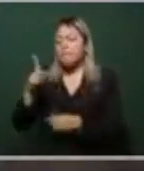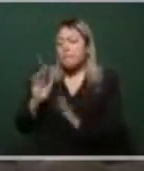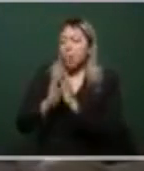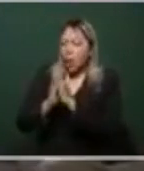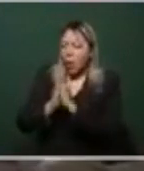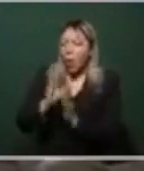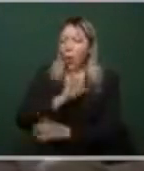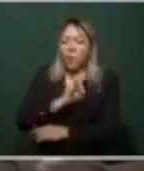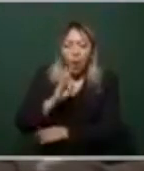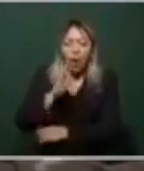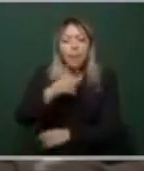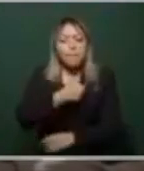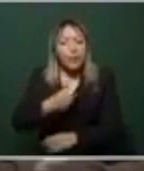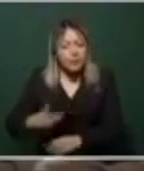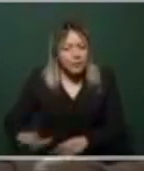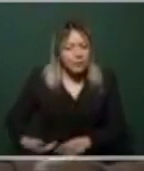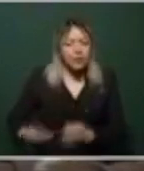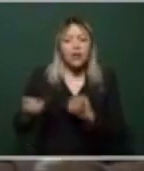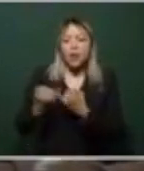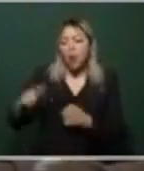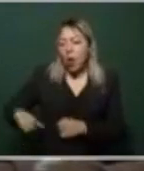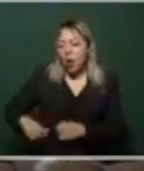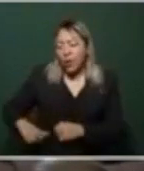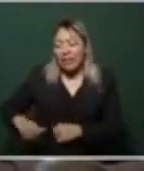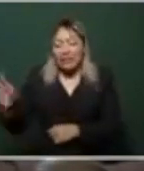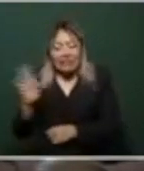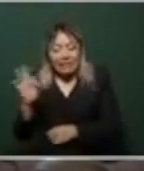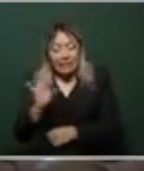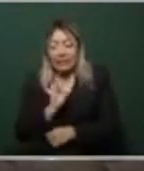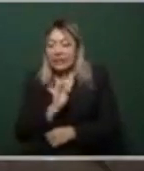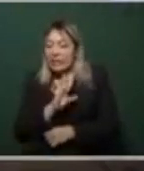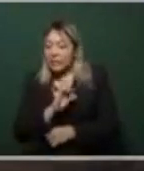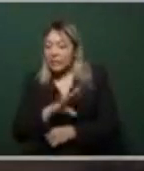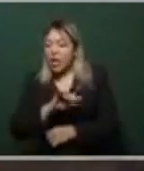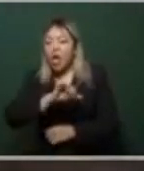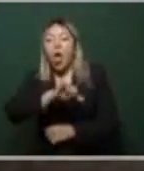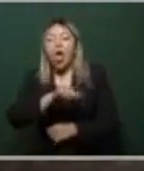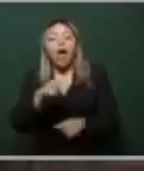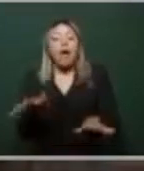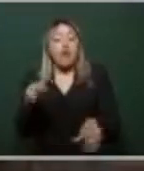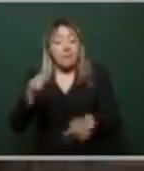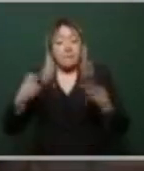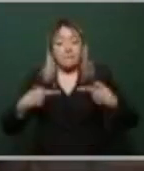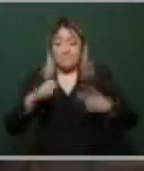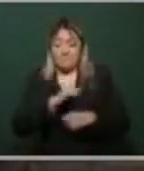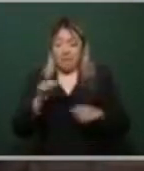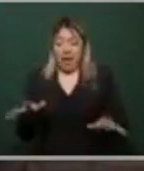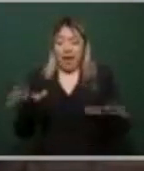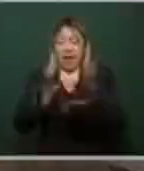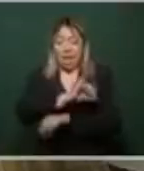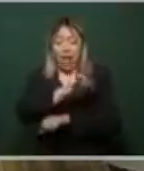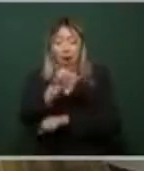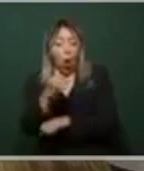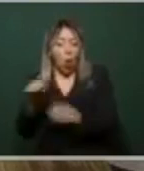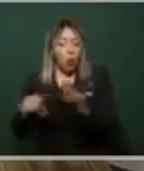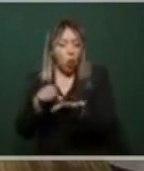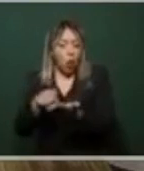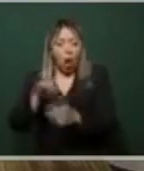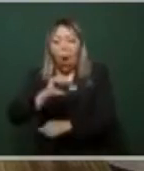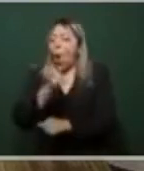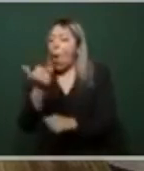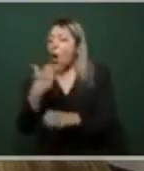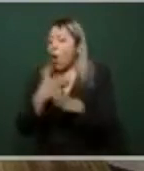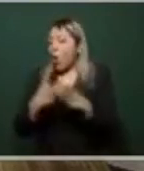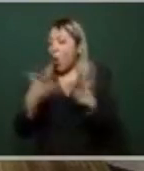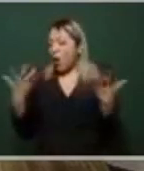decir si no temen que se migre a otros delitos o si no se está registrando esta migración, cómo lo van a